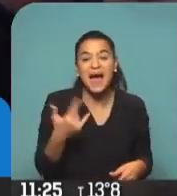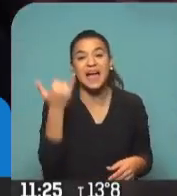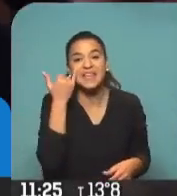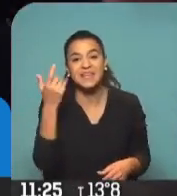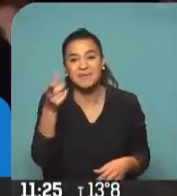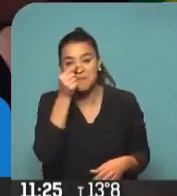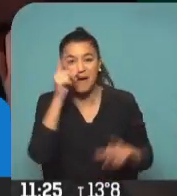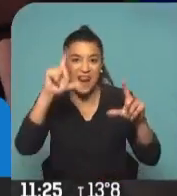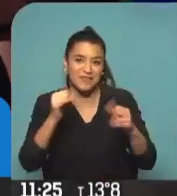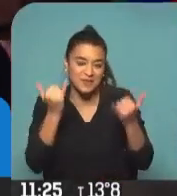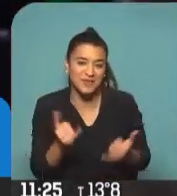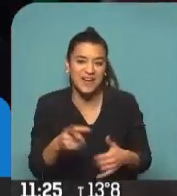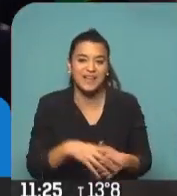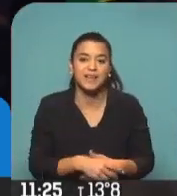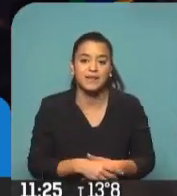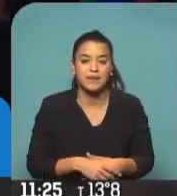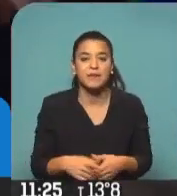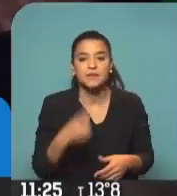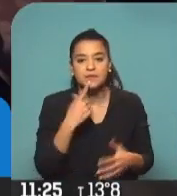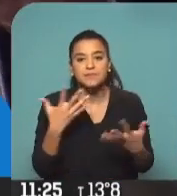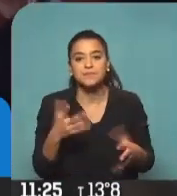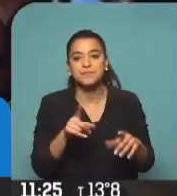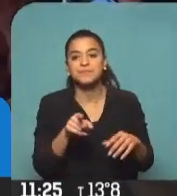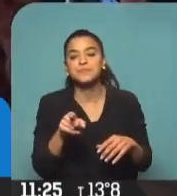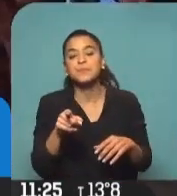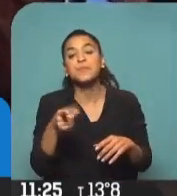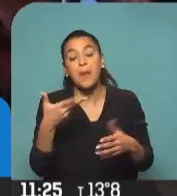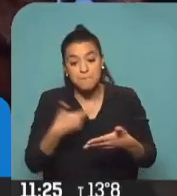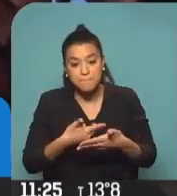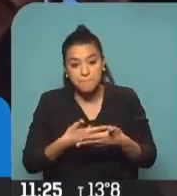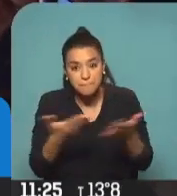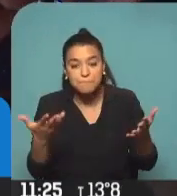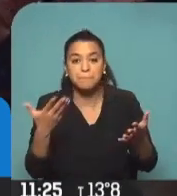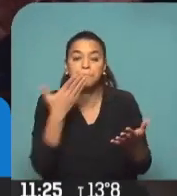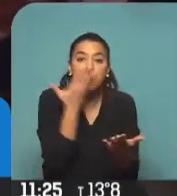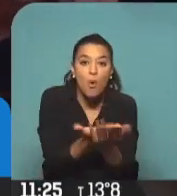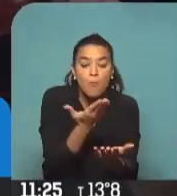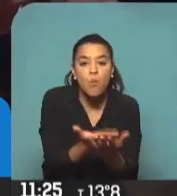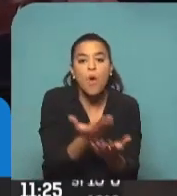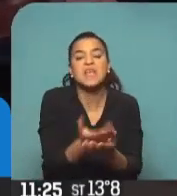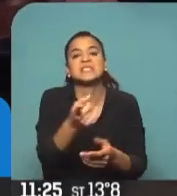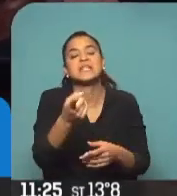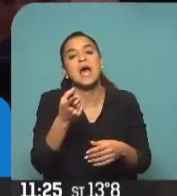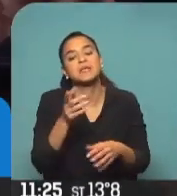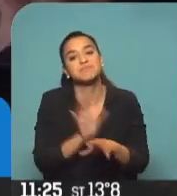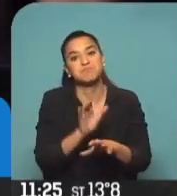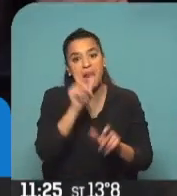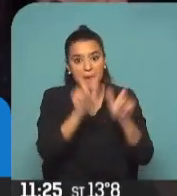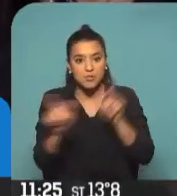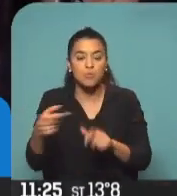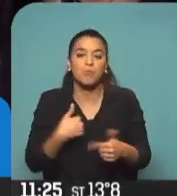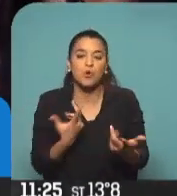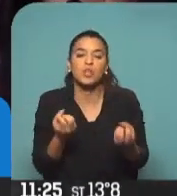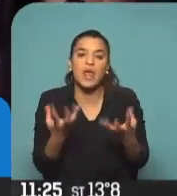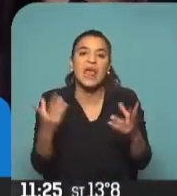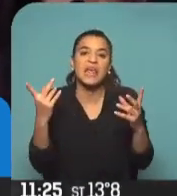la foto. Se van a ampliar las propuestas. Por su puerta. Se van a ampliar las propuestas para que conozcan la gente, porque se ha criticado de